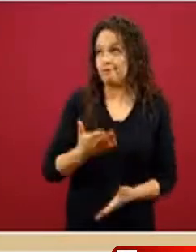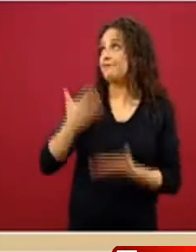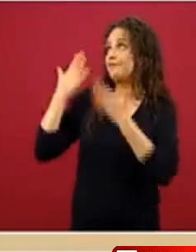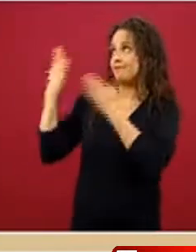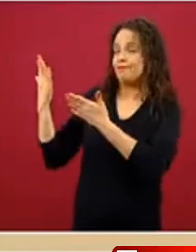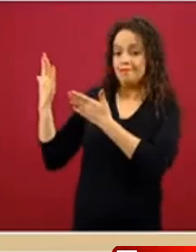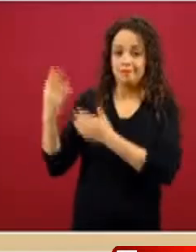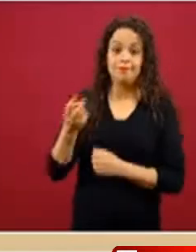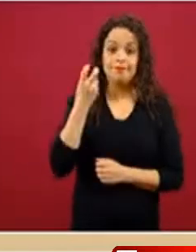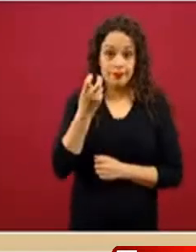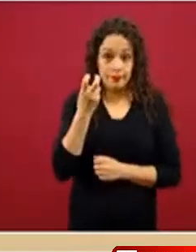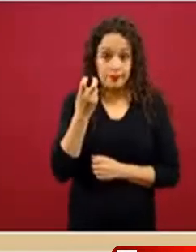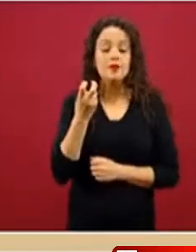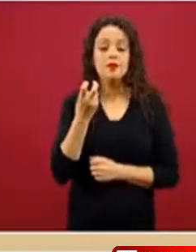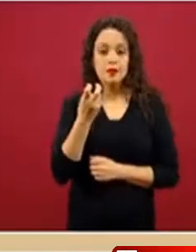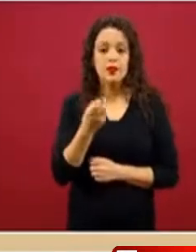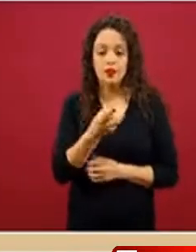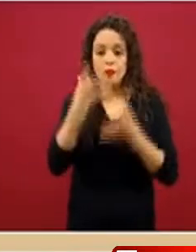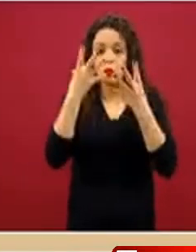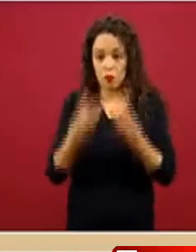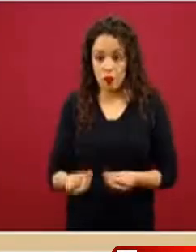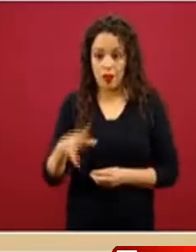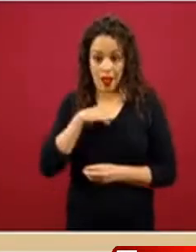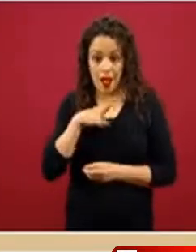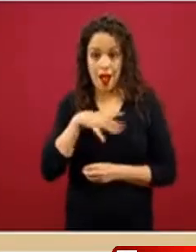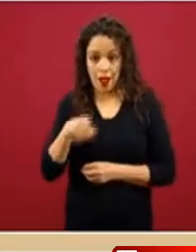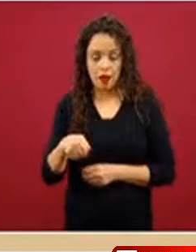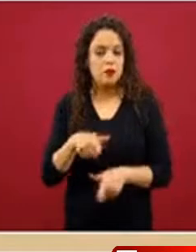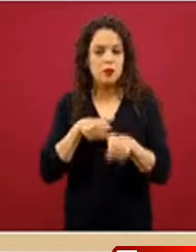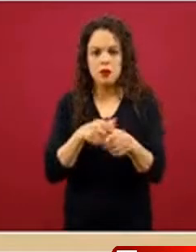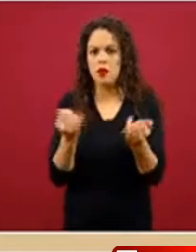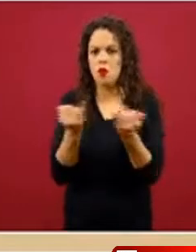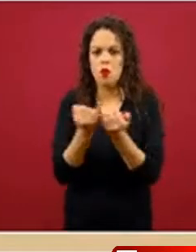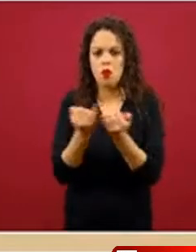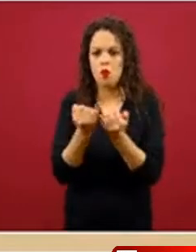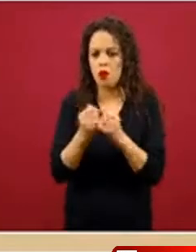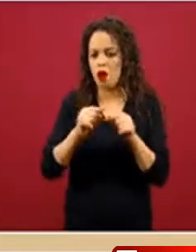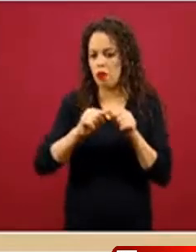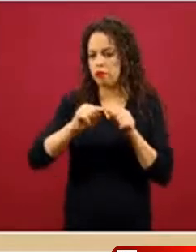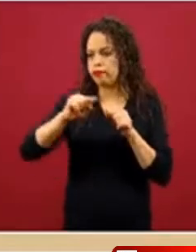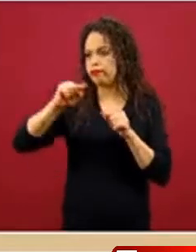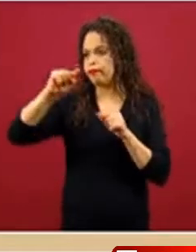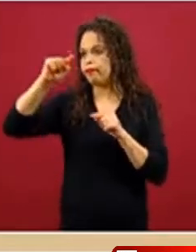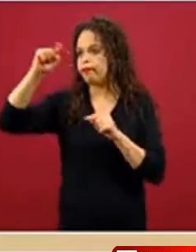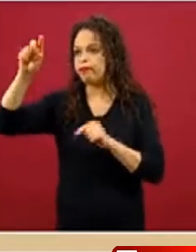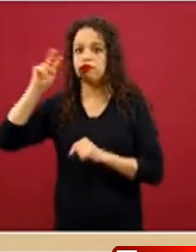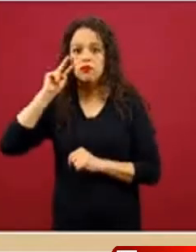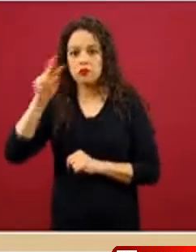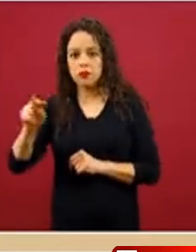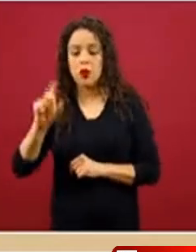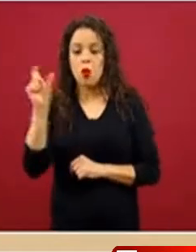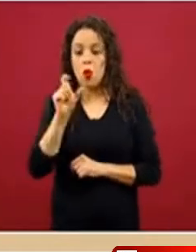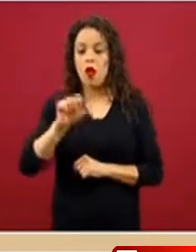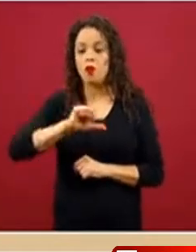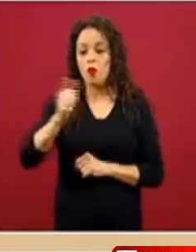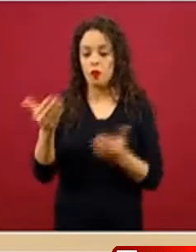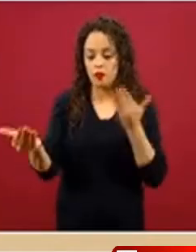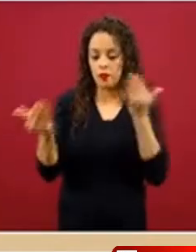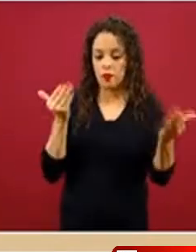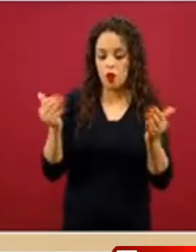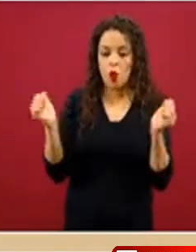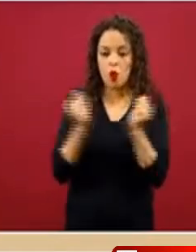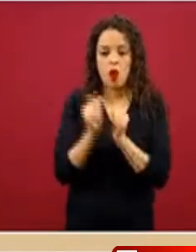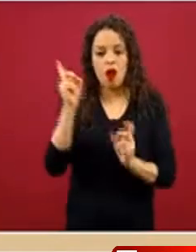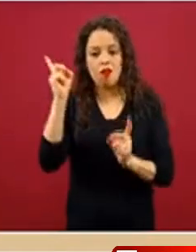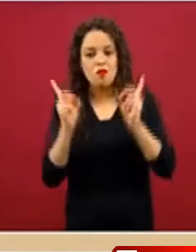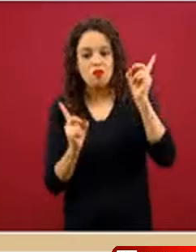precisamente la cantidad de estas pruebas sigue la misma tendencia que en su momento vemos en los casos sospechosos, porque